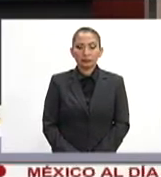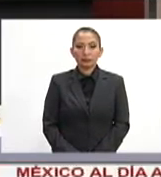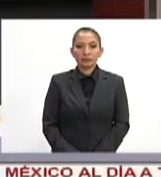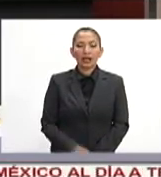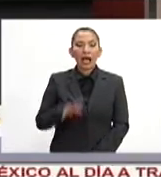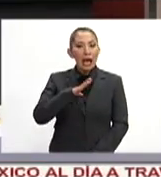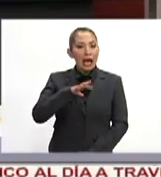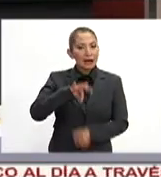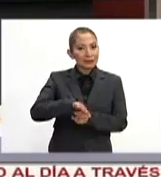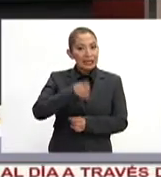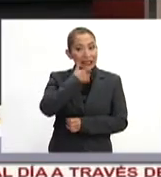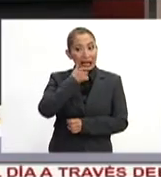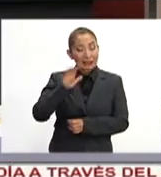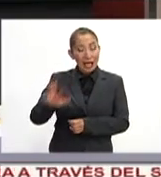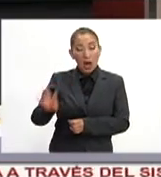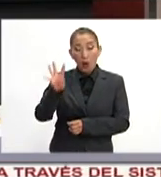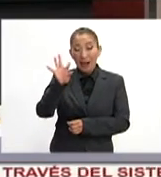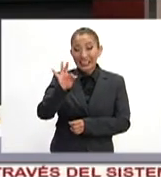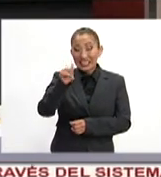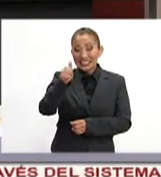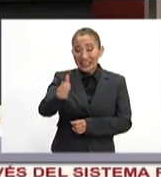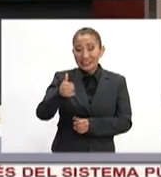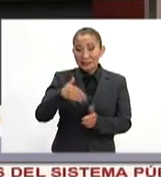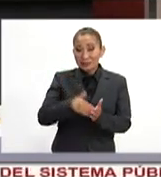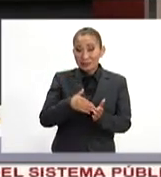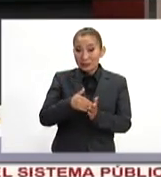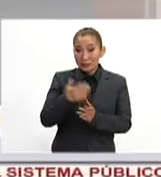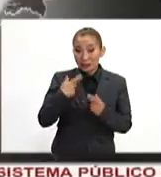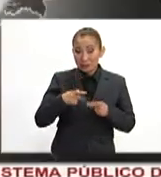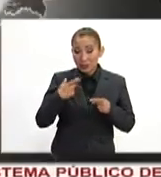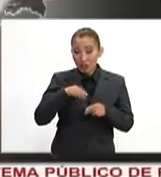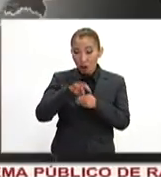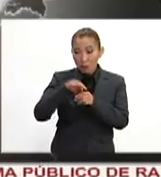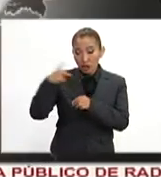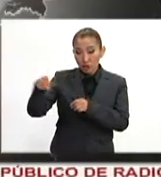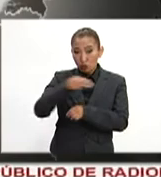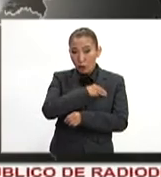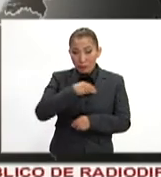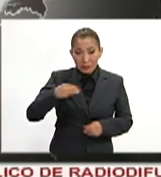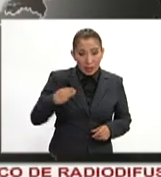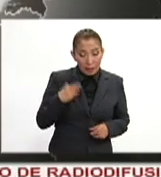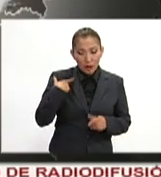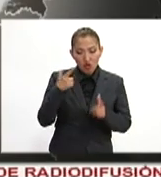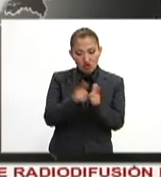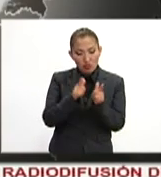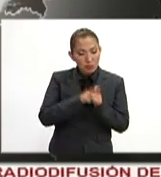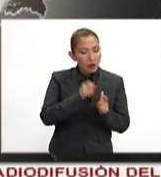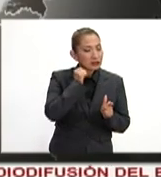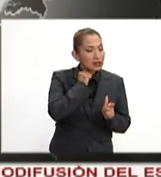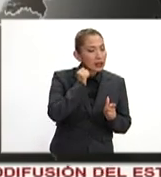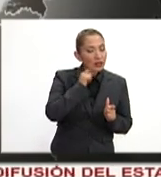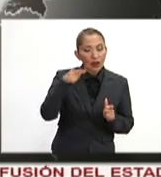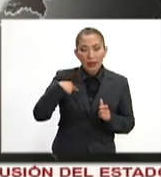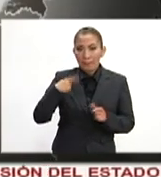Hay elecciones en el Reino Unido. Más de 46 millones de personas votan para elegir a los miembros del Parlamento y al próximo primer ministro.